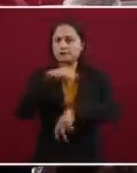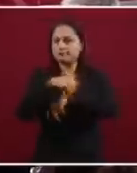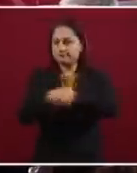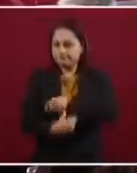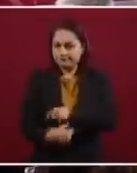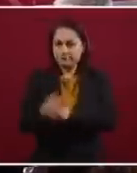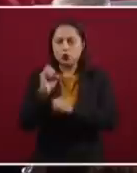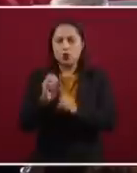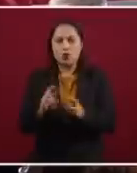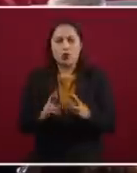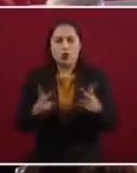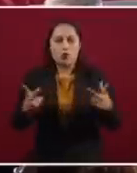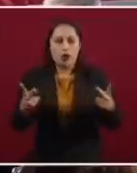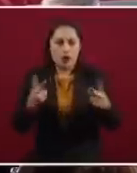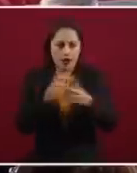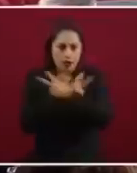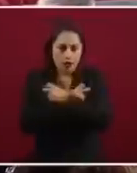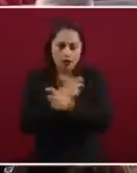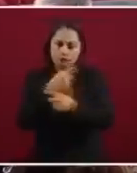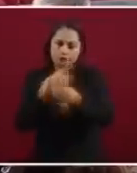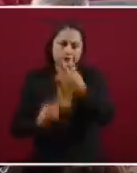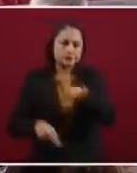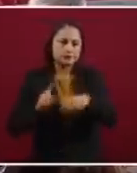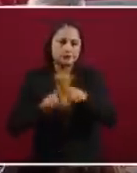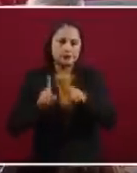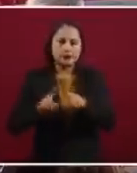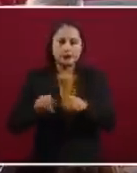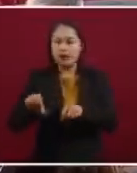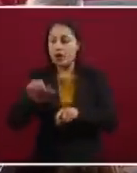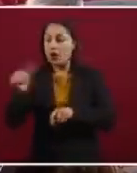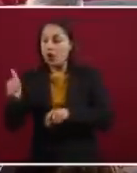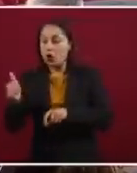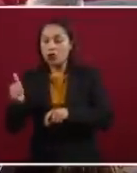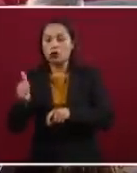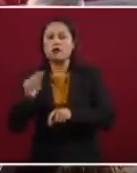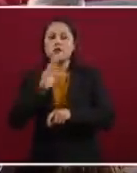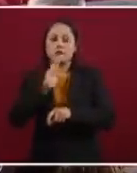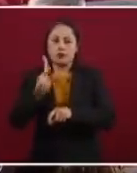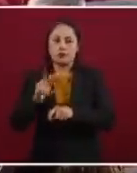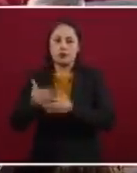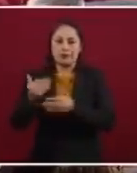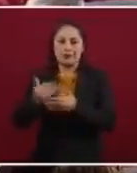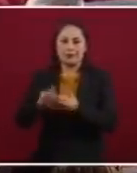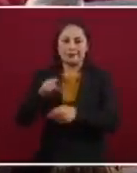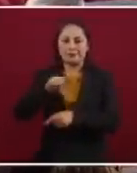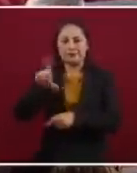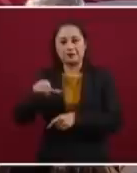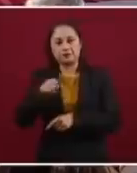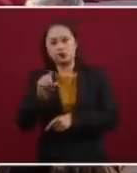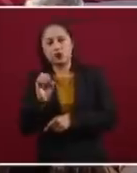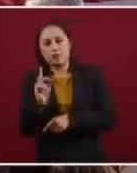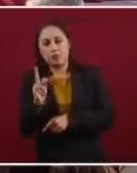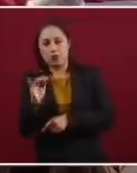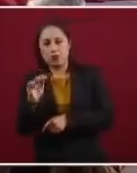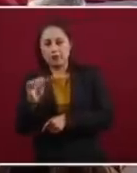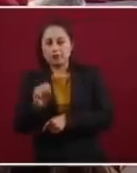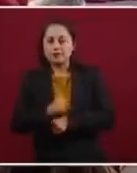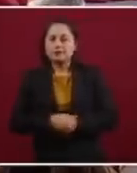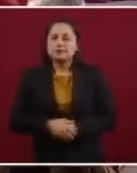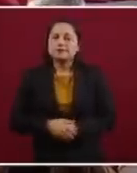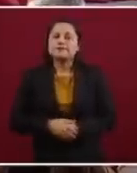fracturas etcétera y eso fue muy benéfico como señalaba el subsecretario de mejía berdeja en